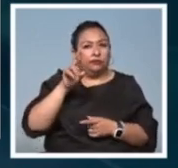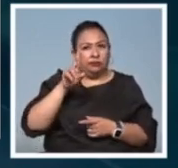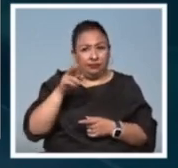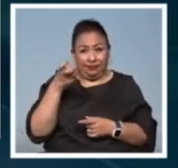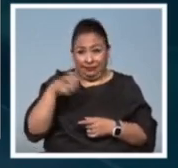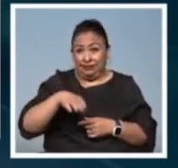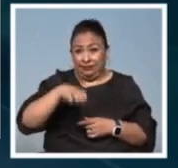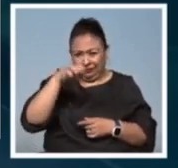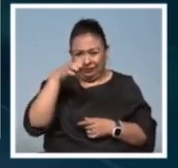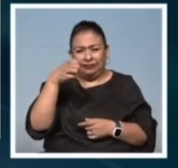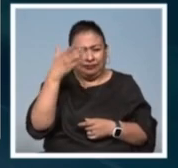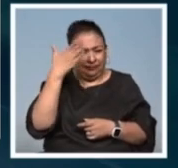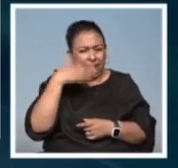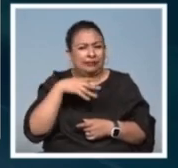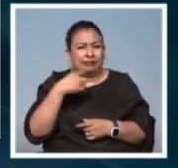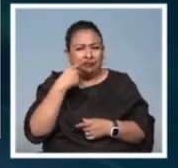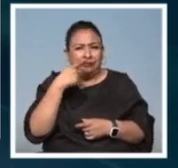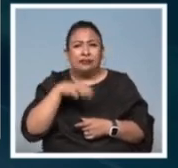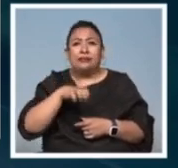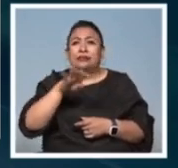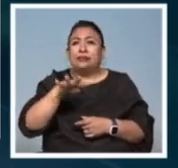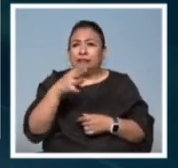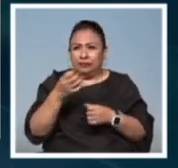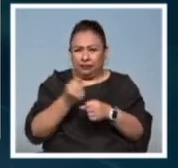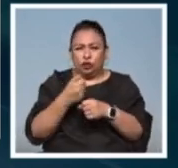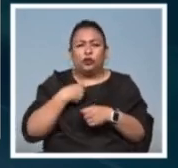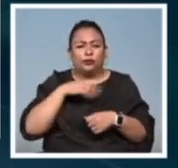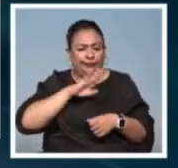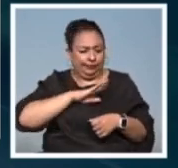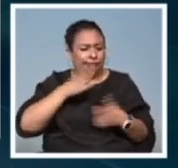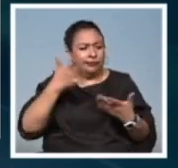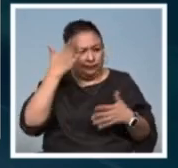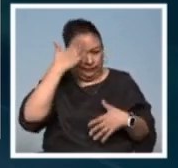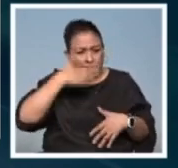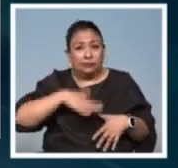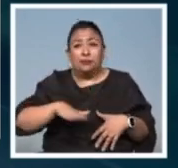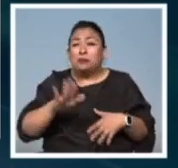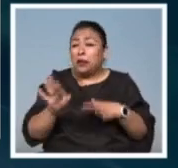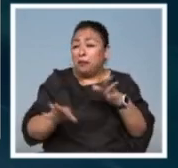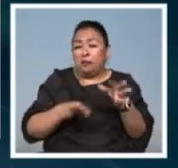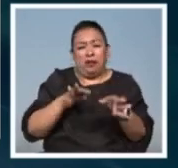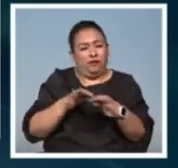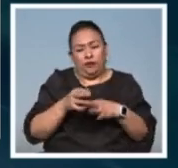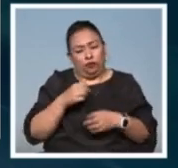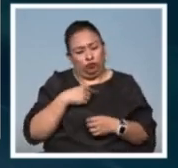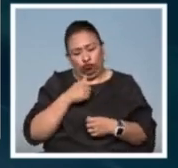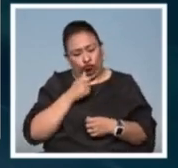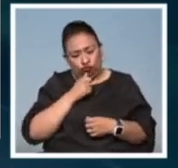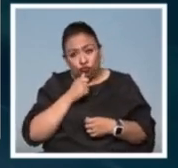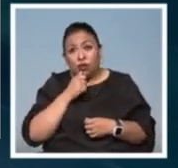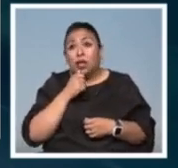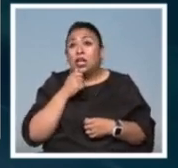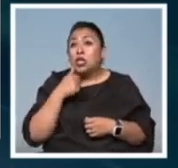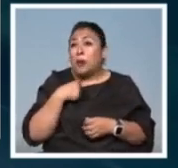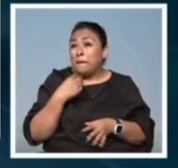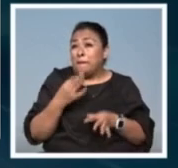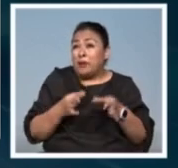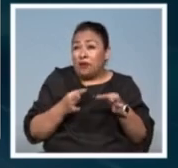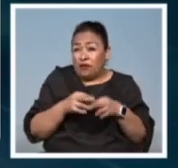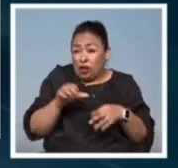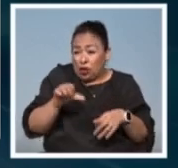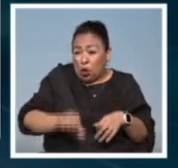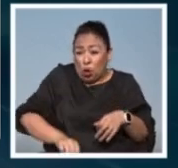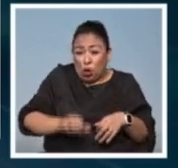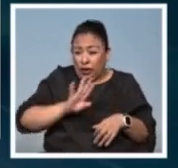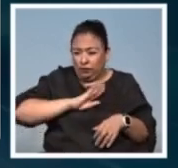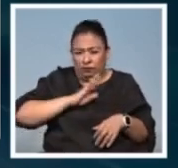esa edad ya sabía hablar, a los 14 años ya sabía hablar en español, no a la perfección. Tampoco hablo a la perfección ahora,